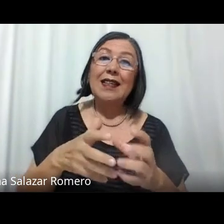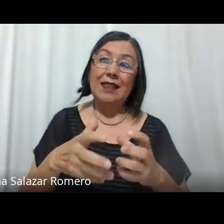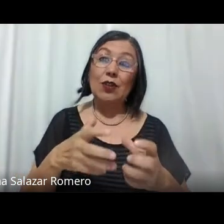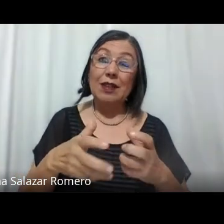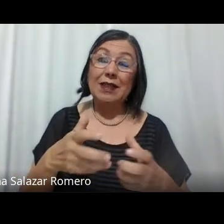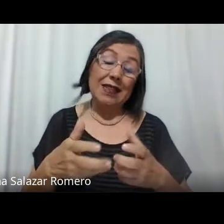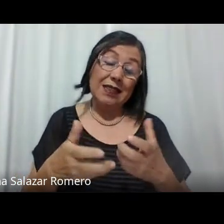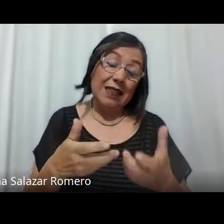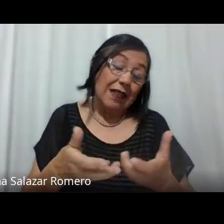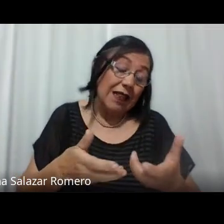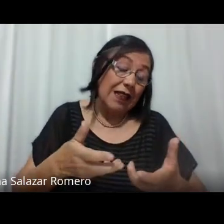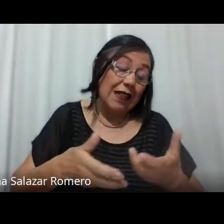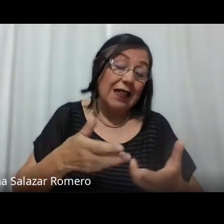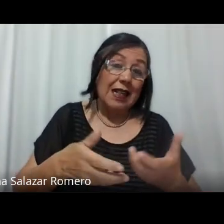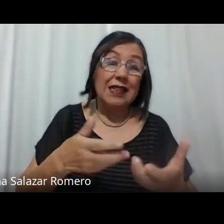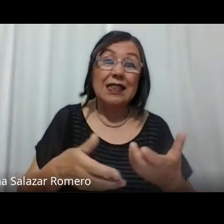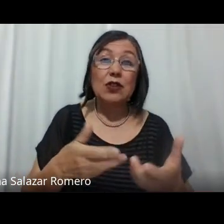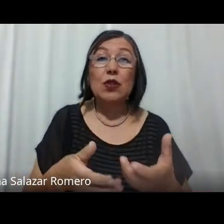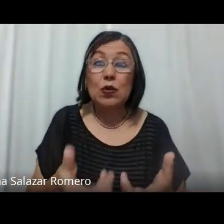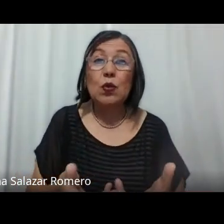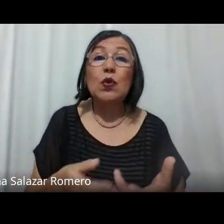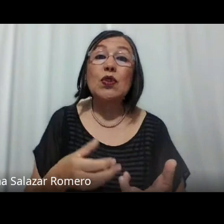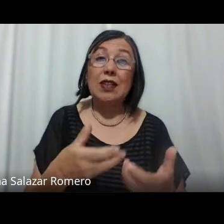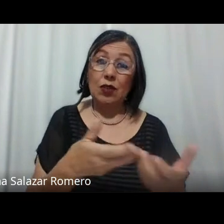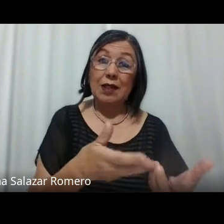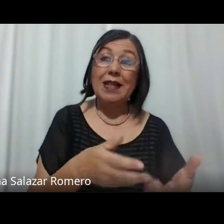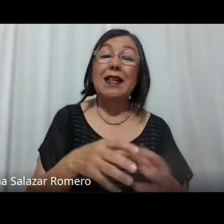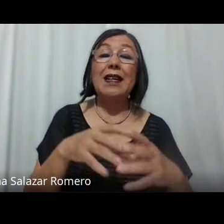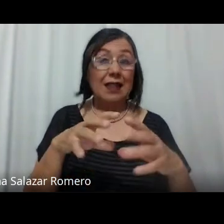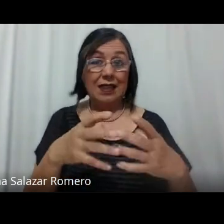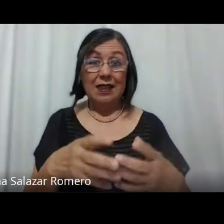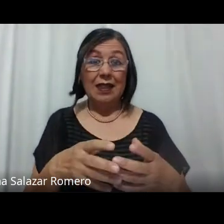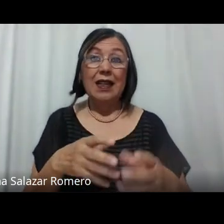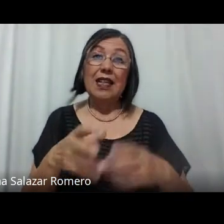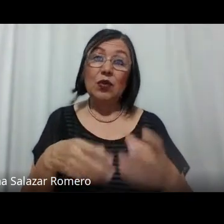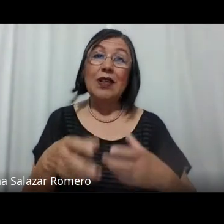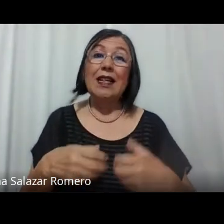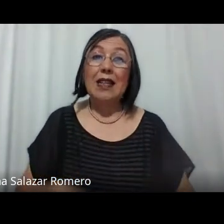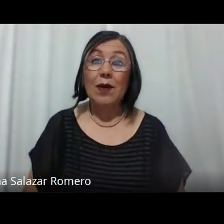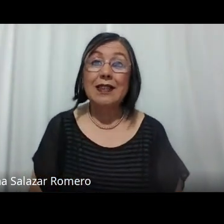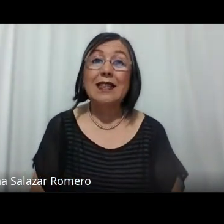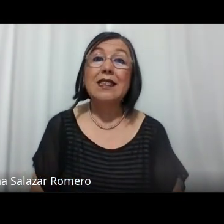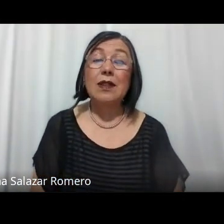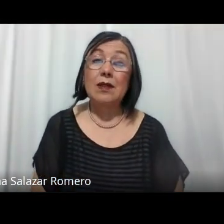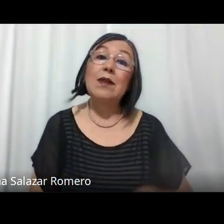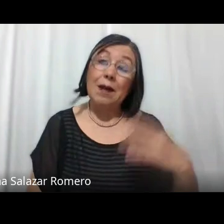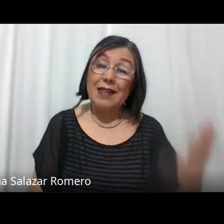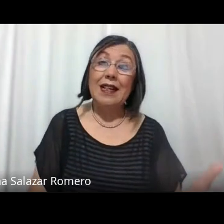lingüista que él realiza esos estudios en Norteamérica, estudia la lengua de